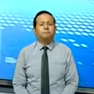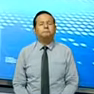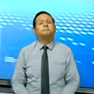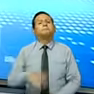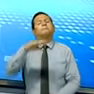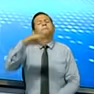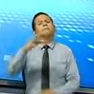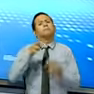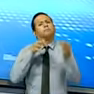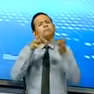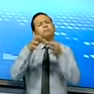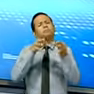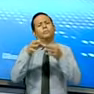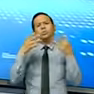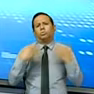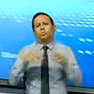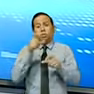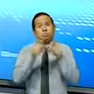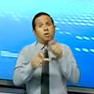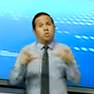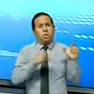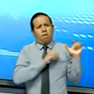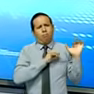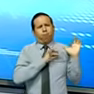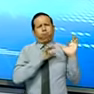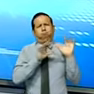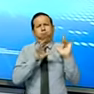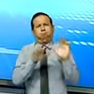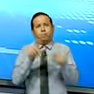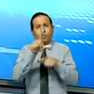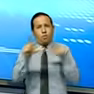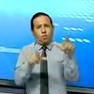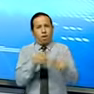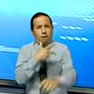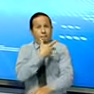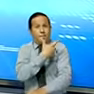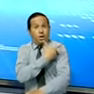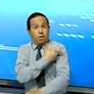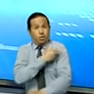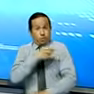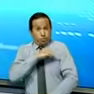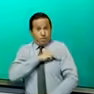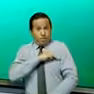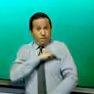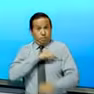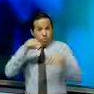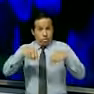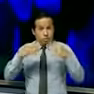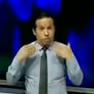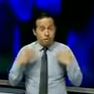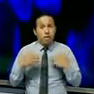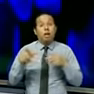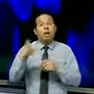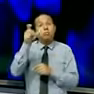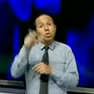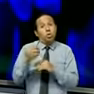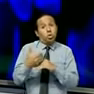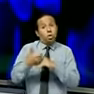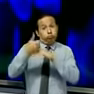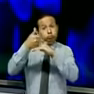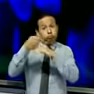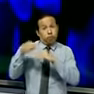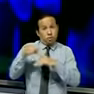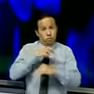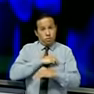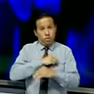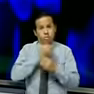Amigos, continúa la masiva concurrencia de personas a los centros de vacunación municipal en Guayaquil. El vocero del Cabildo asegura que se prevé